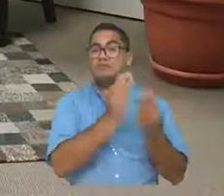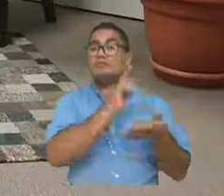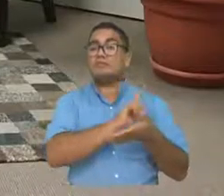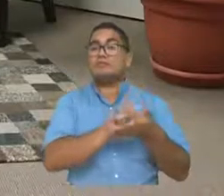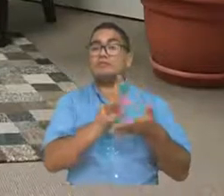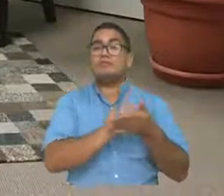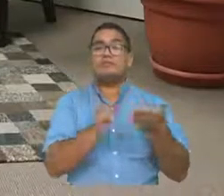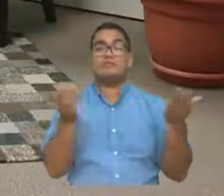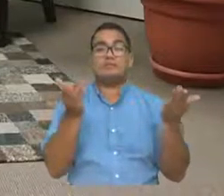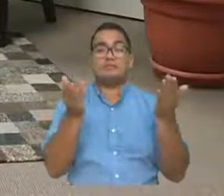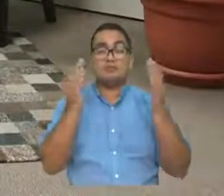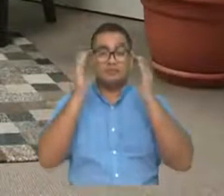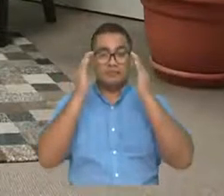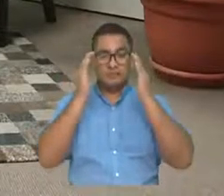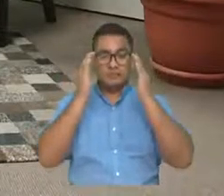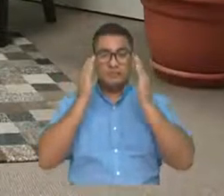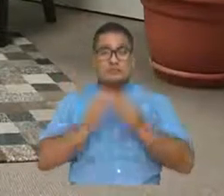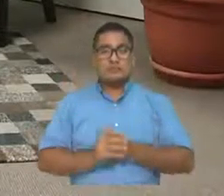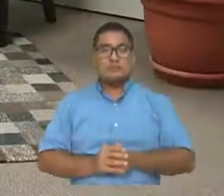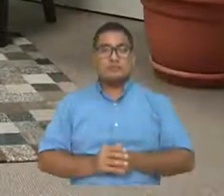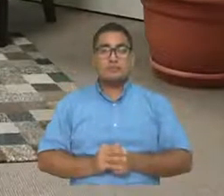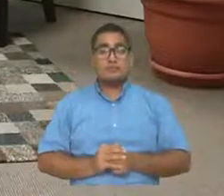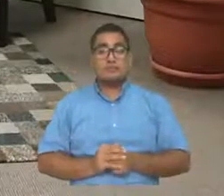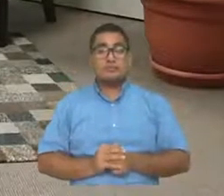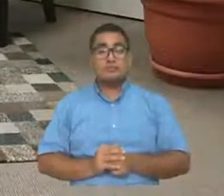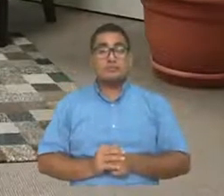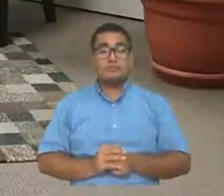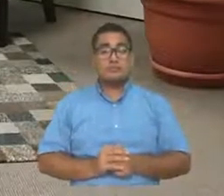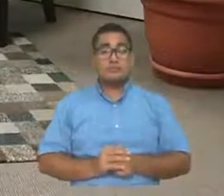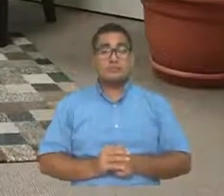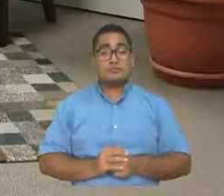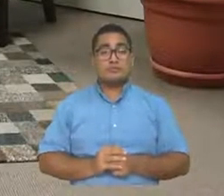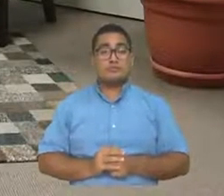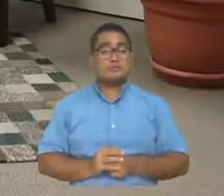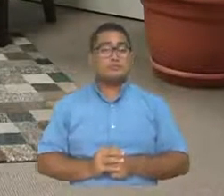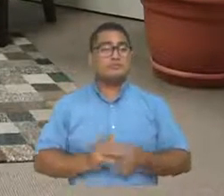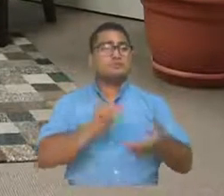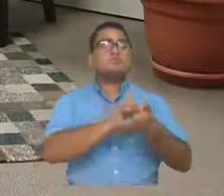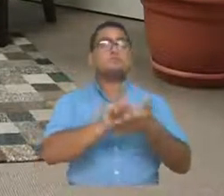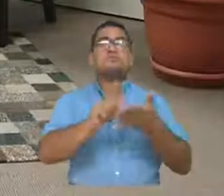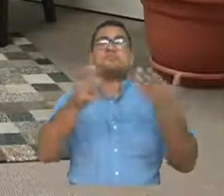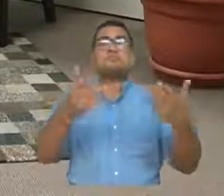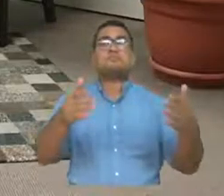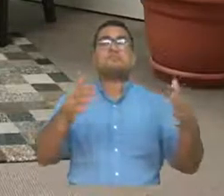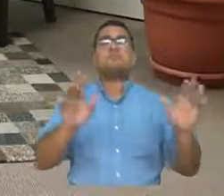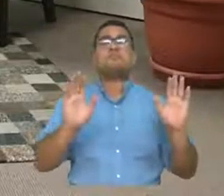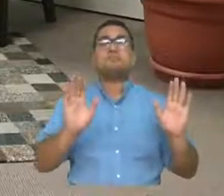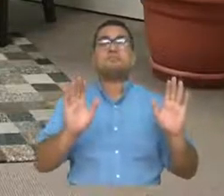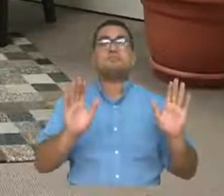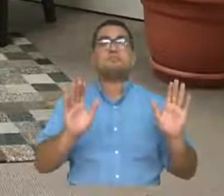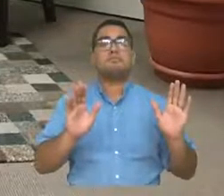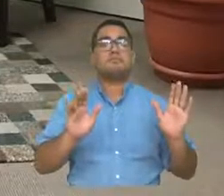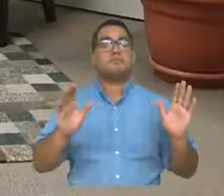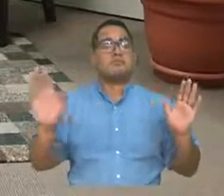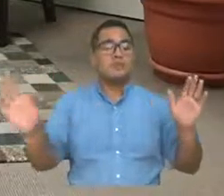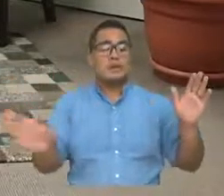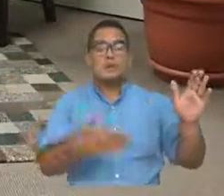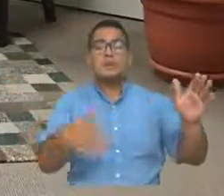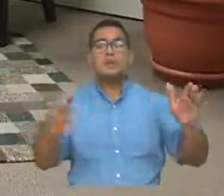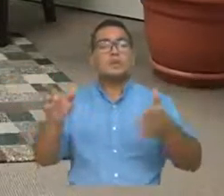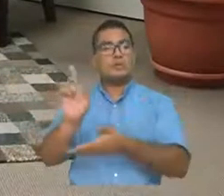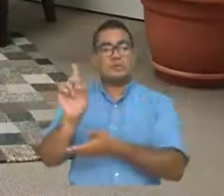ese plato es solamente del enfermo. Igualmente el vaso, el plato, la cuchara, el tenedor, todo lo que yo le haya utilizado con